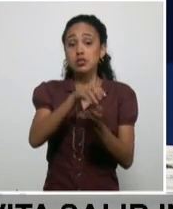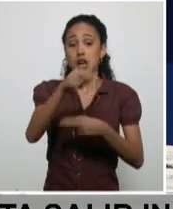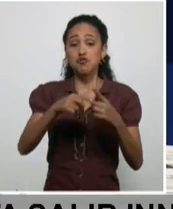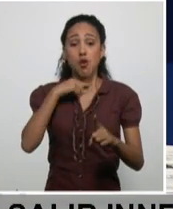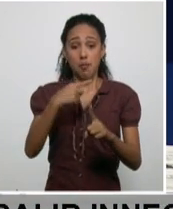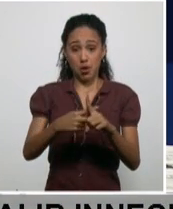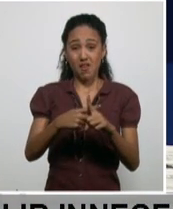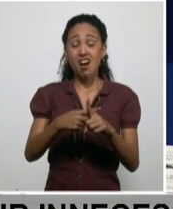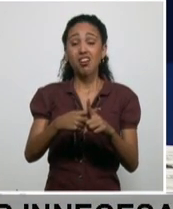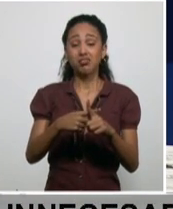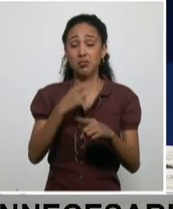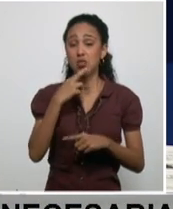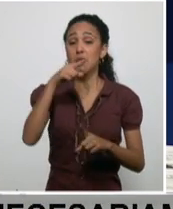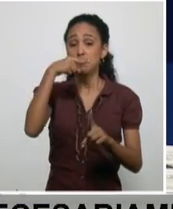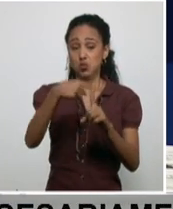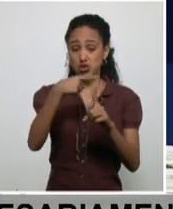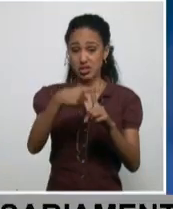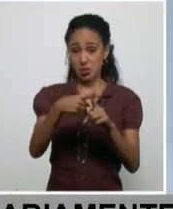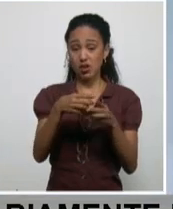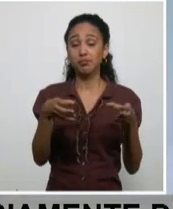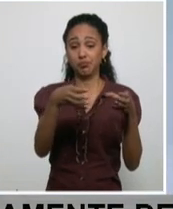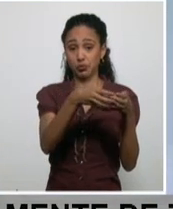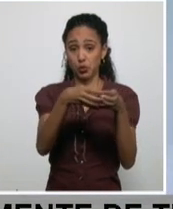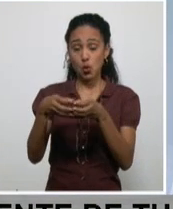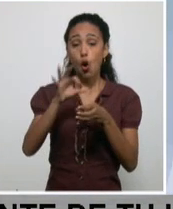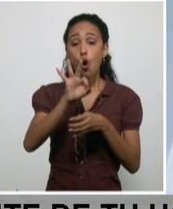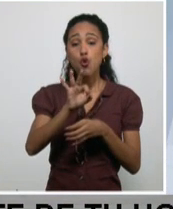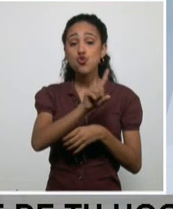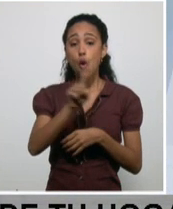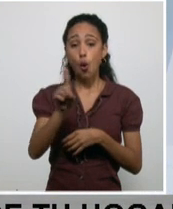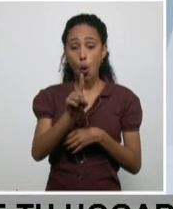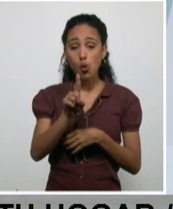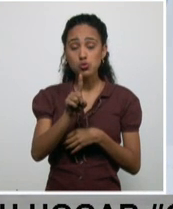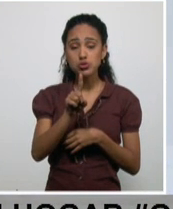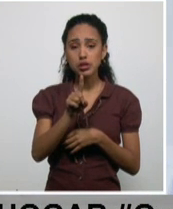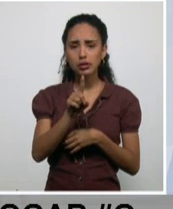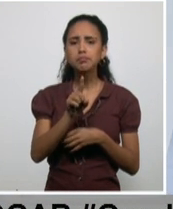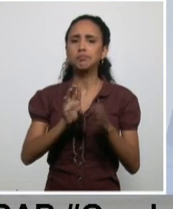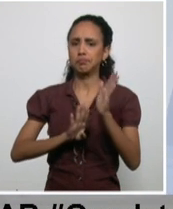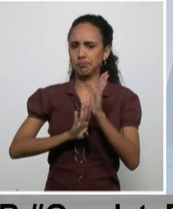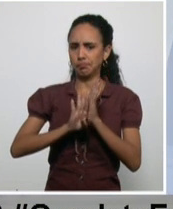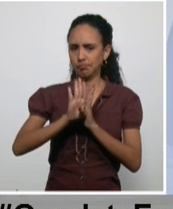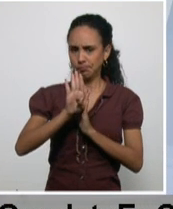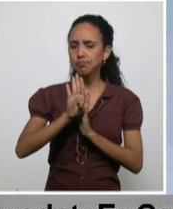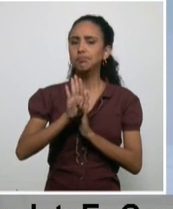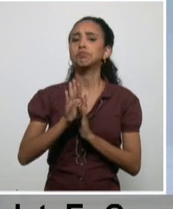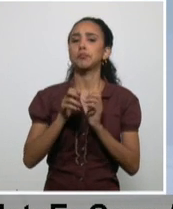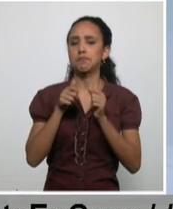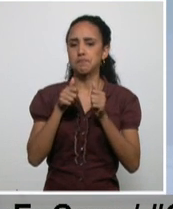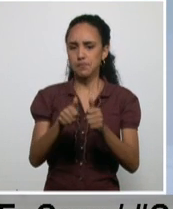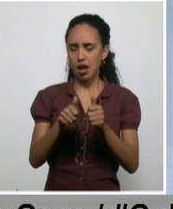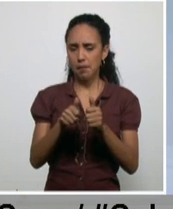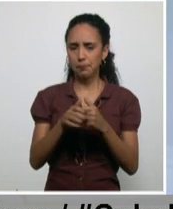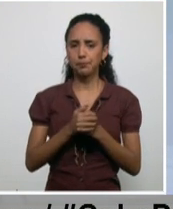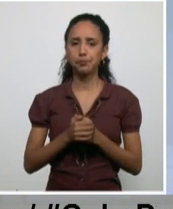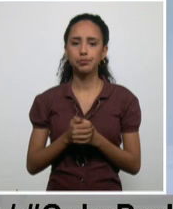enfermedad, 811 presentan una evolución clínica estable. Se